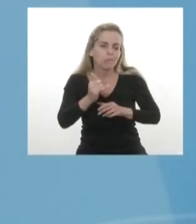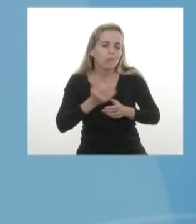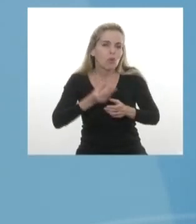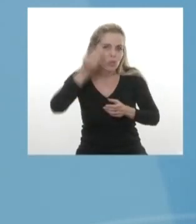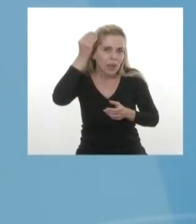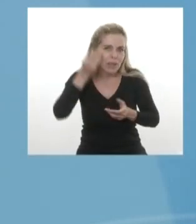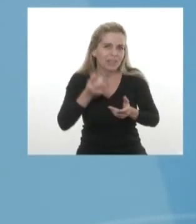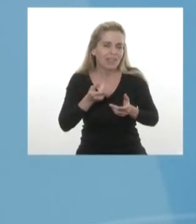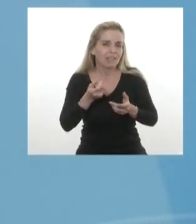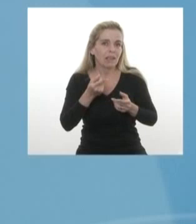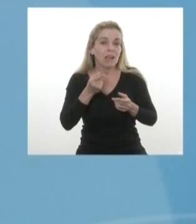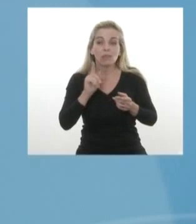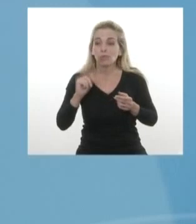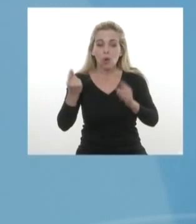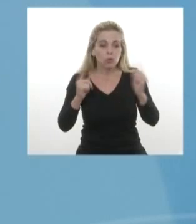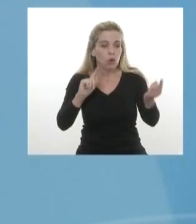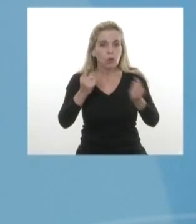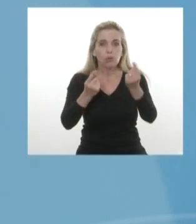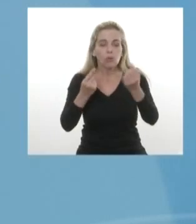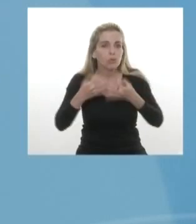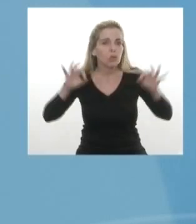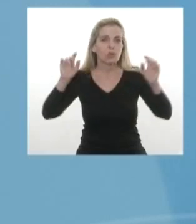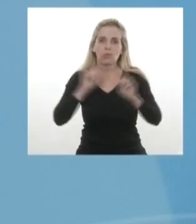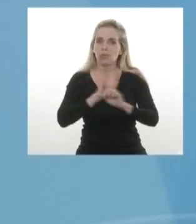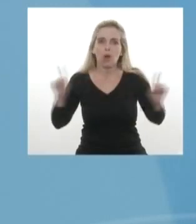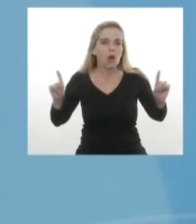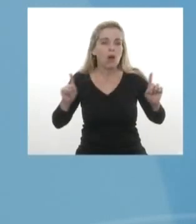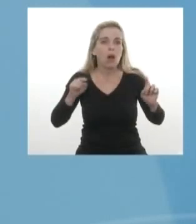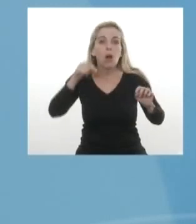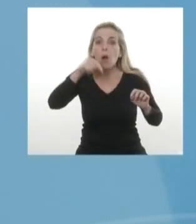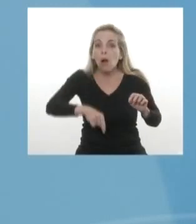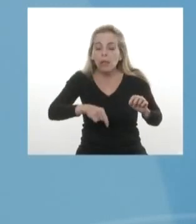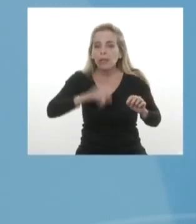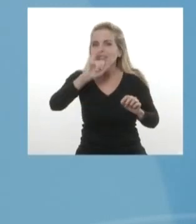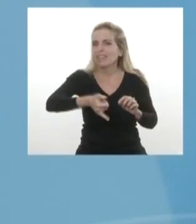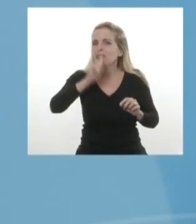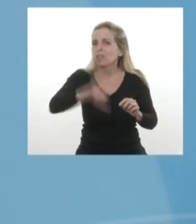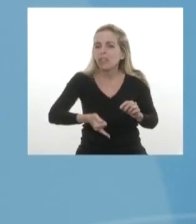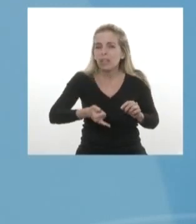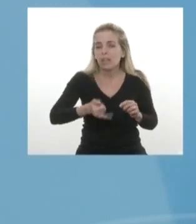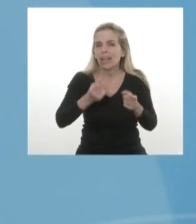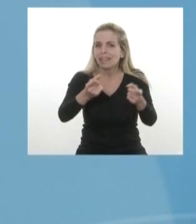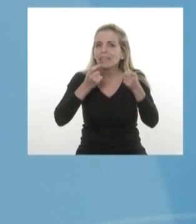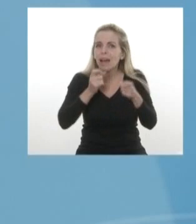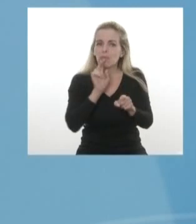nadie puede salvarse solo. Hoy, como nunca antes, necesitamos